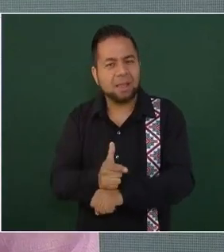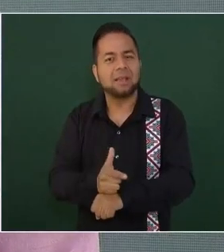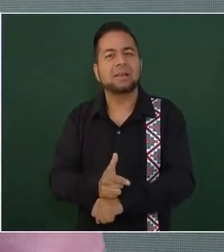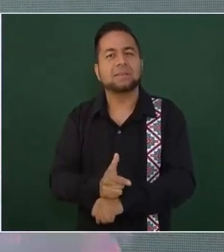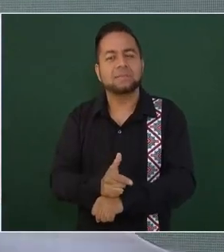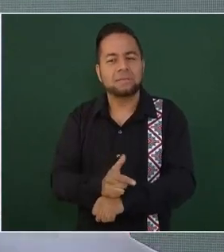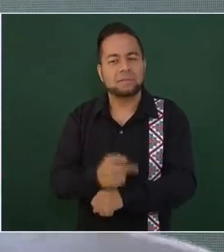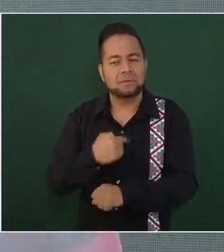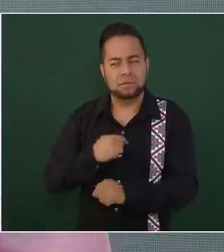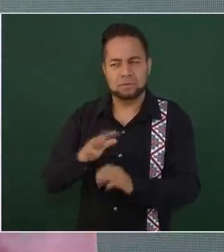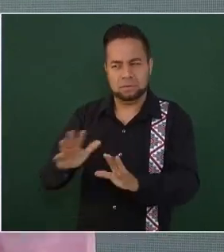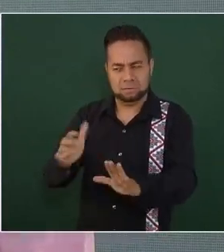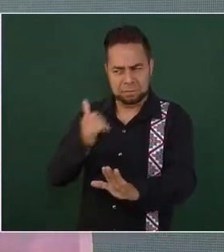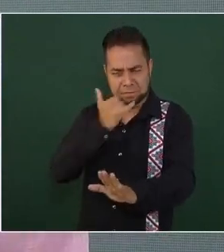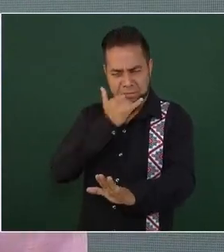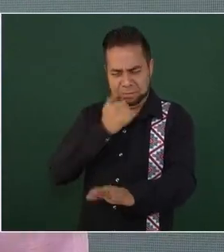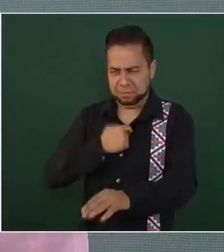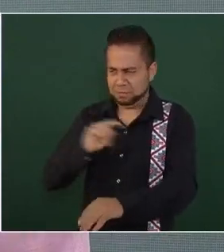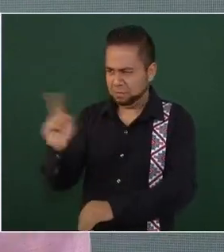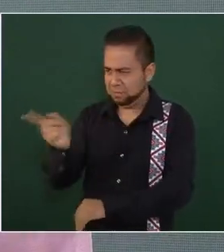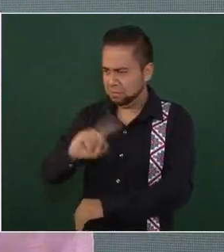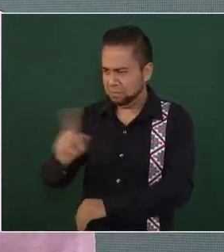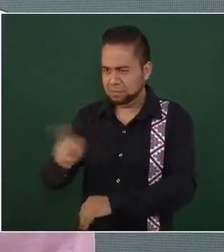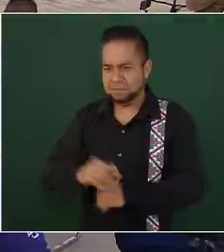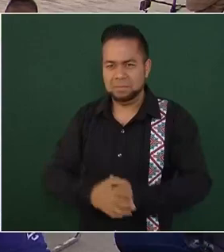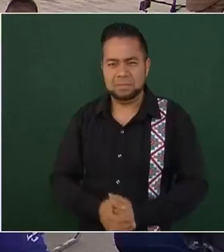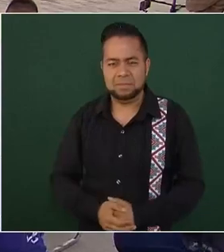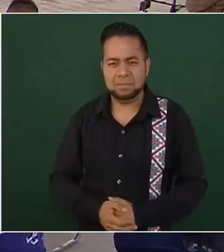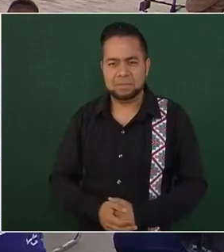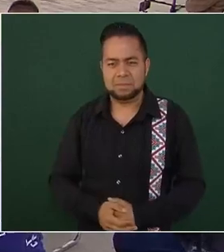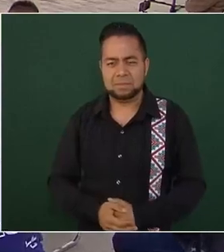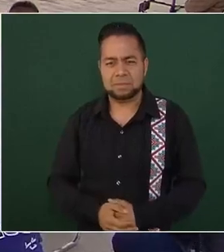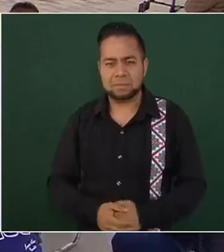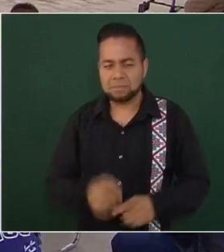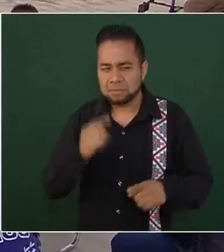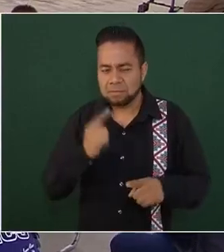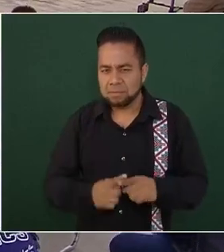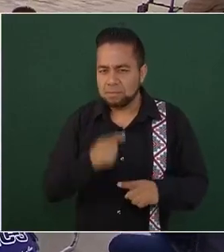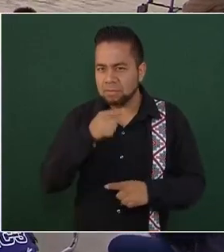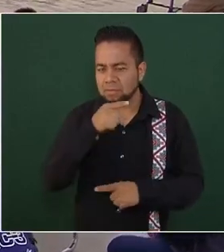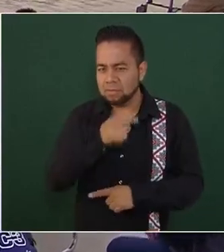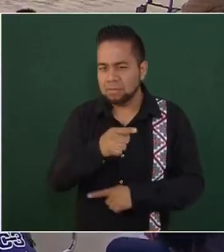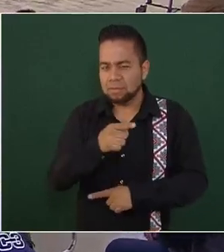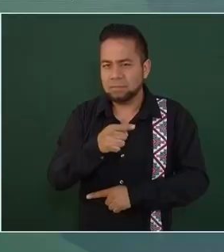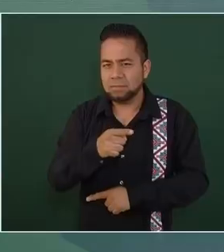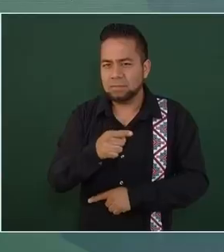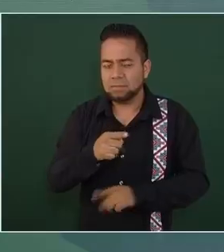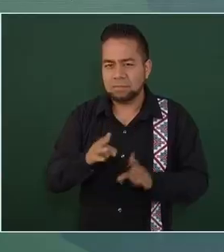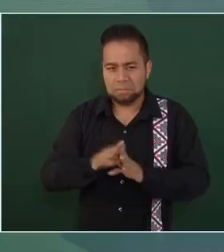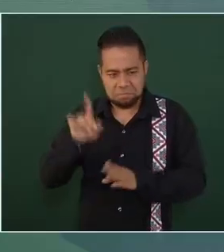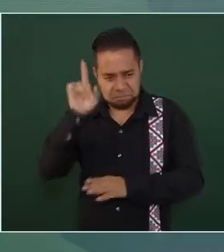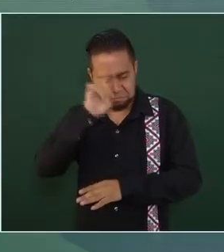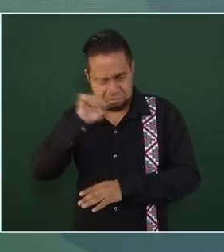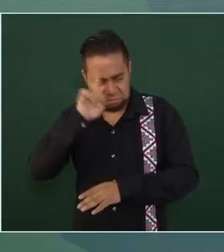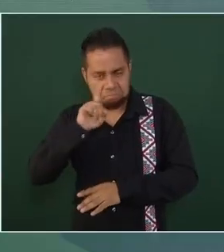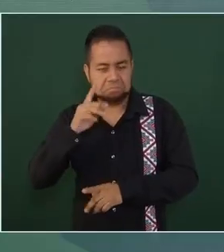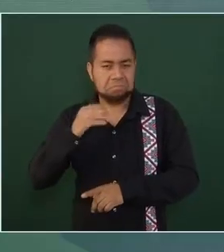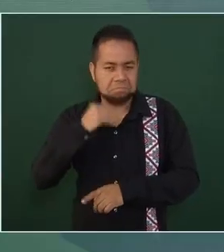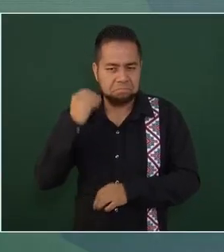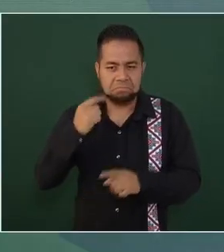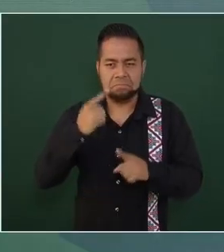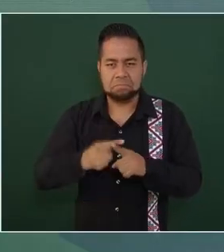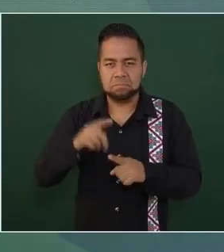y dijimos no y la que estaba de consejera jurídica era